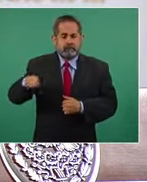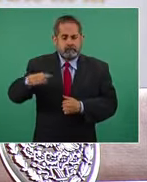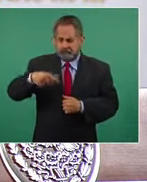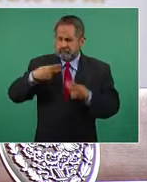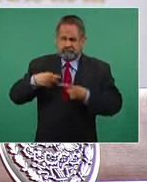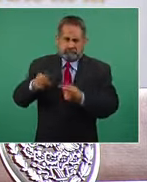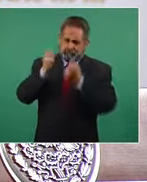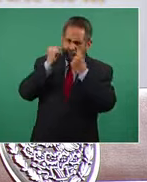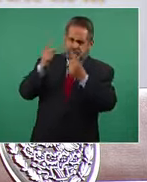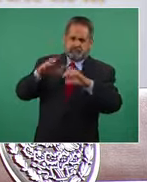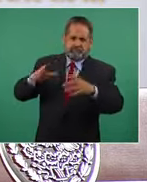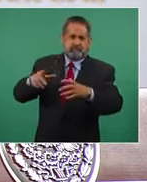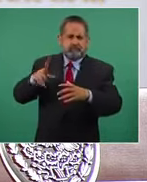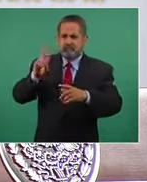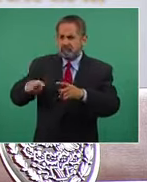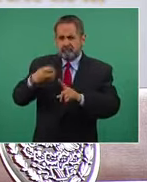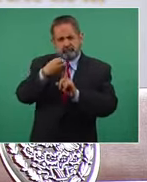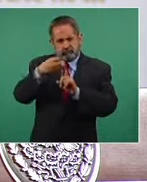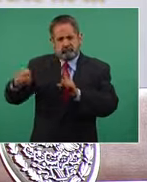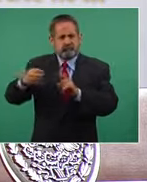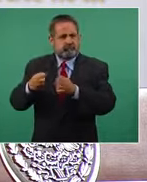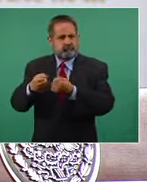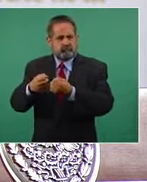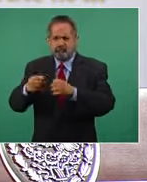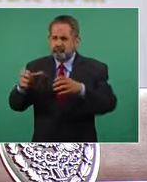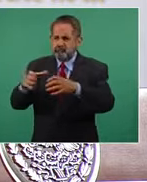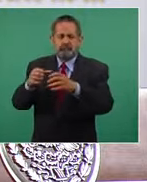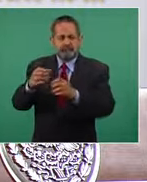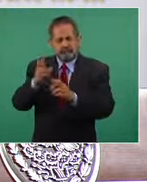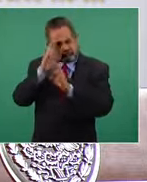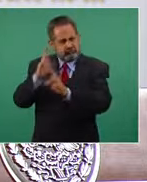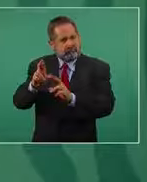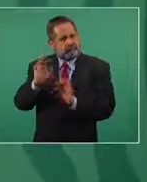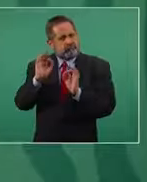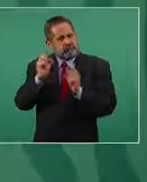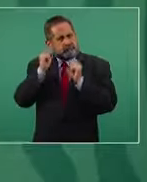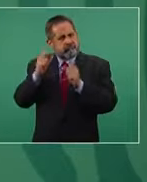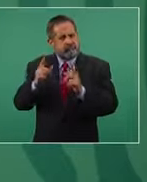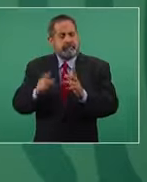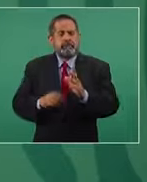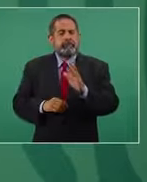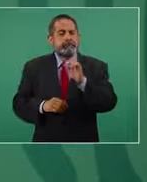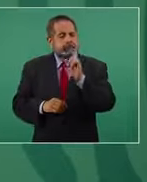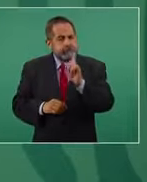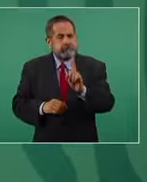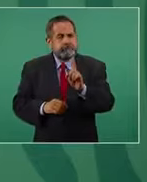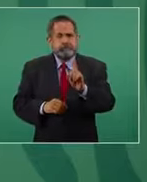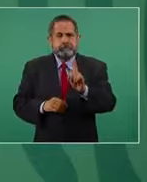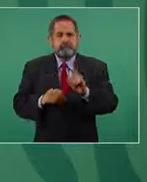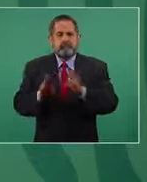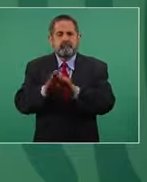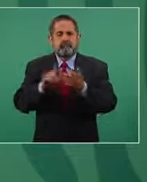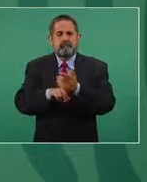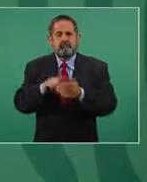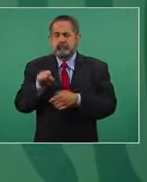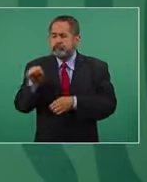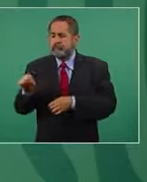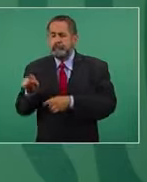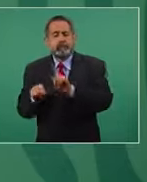admirables por su organización social. Entonces, es un conflicto con otra